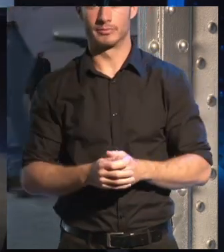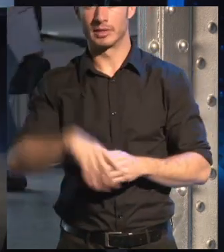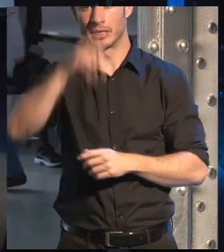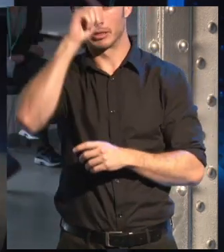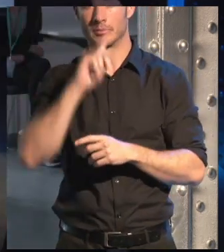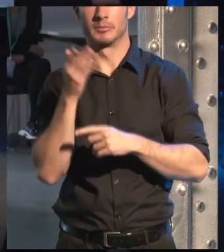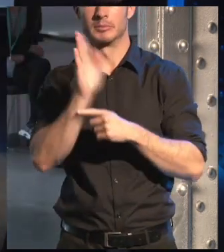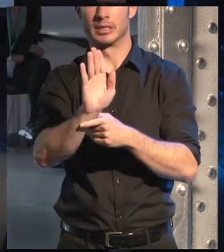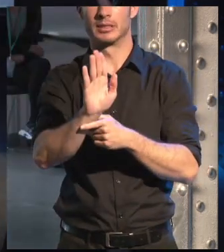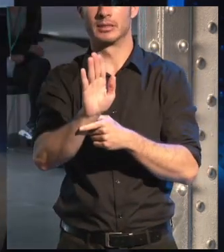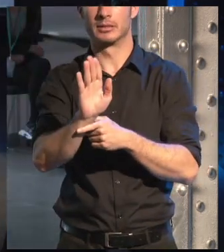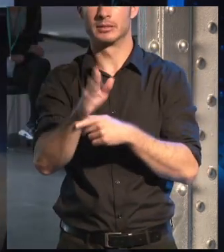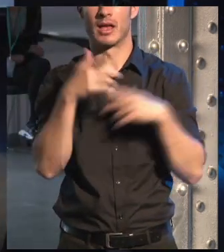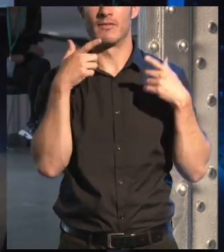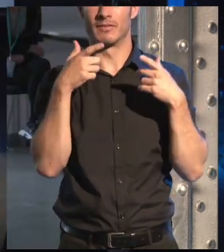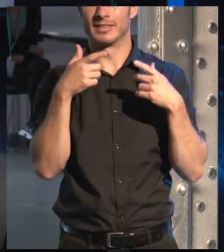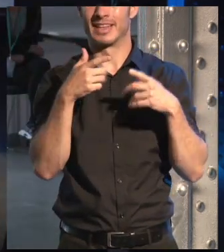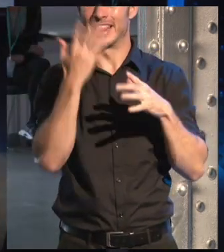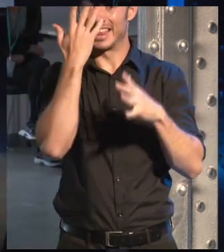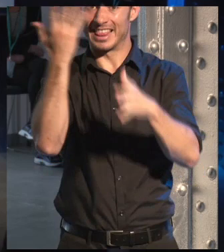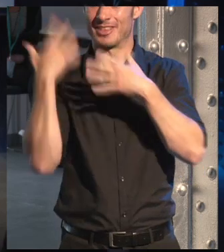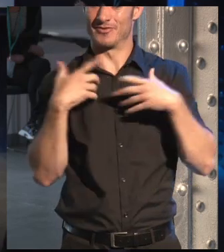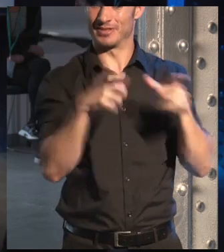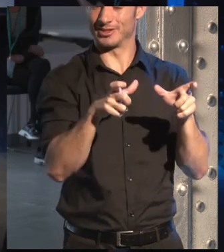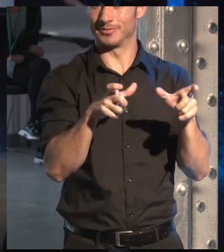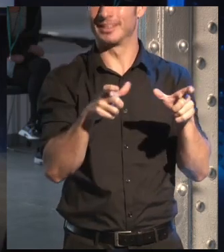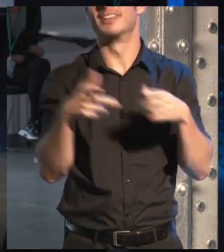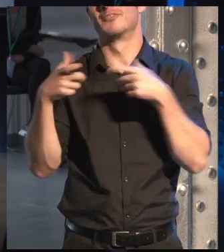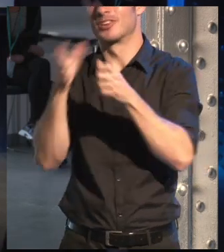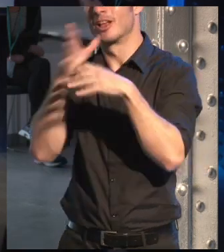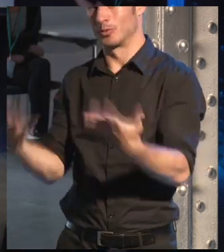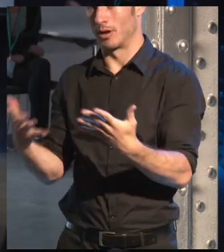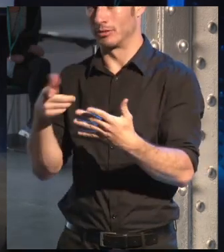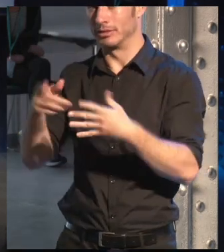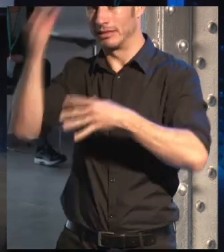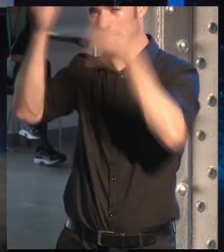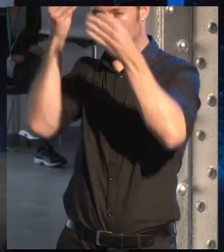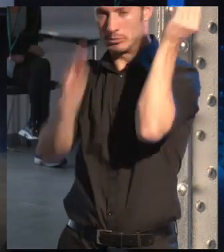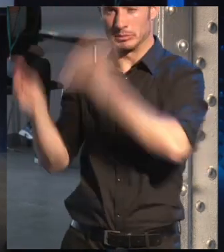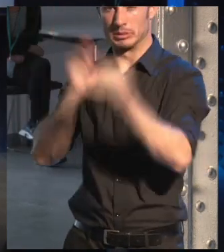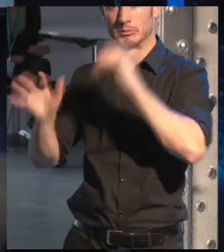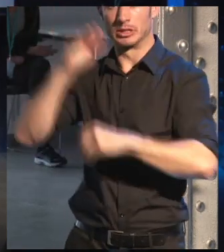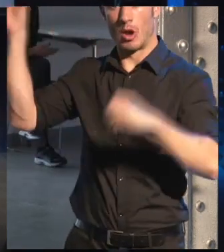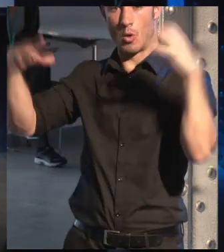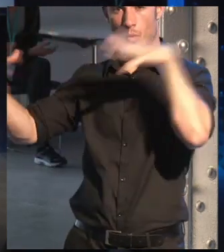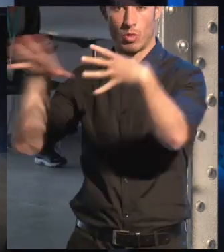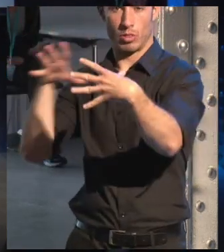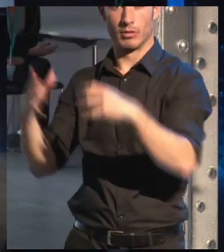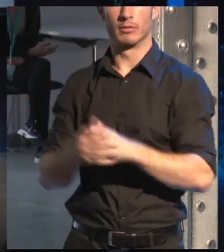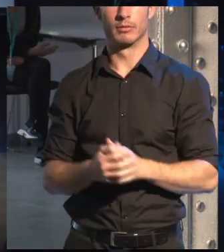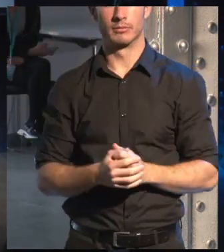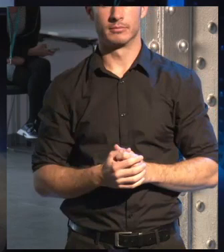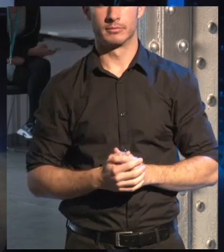por ejemplo, hasta la versión de hace 10 años, la de hoy día con mucho más detalle, con todo tipo de efectos de